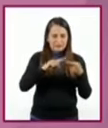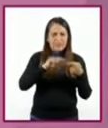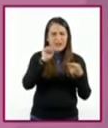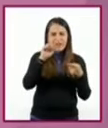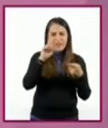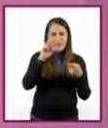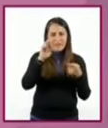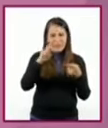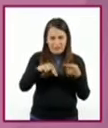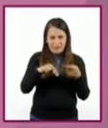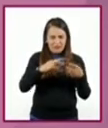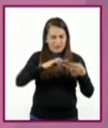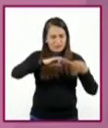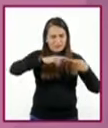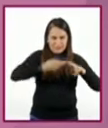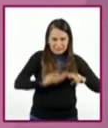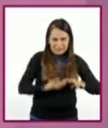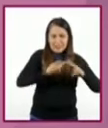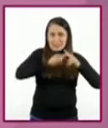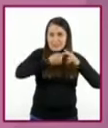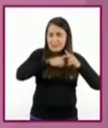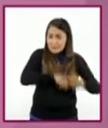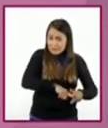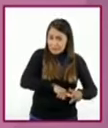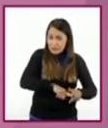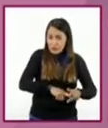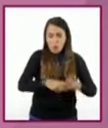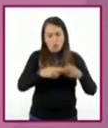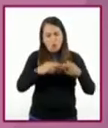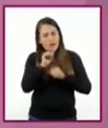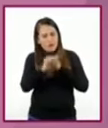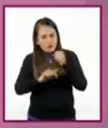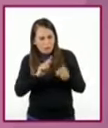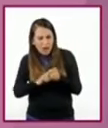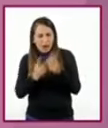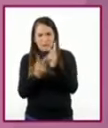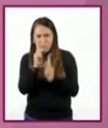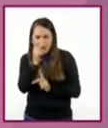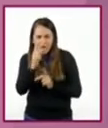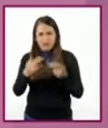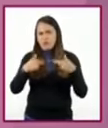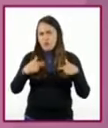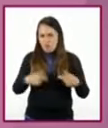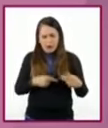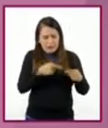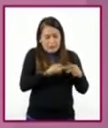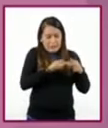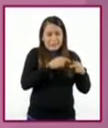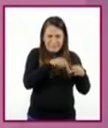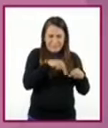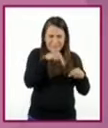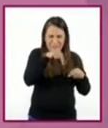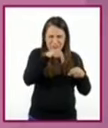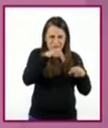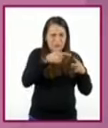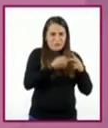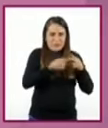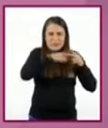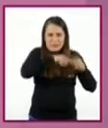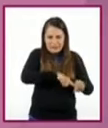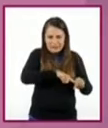será el comienzo por su andar a través de los seres vivos. Las proteínas serán aprovechadas por sus